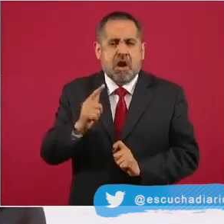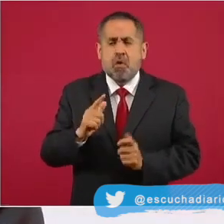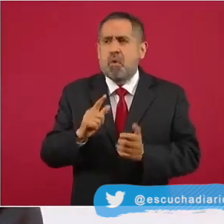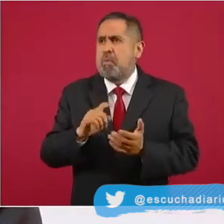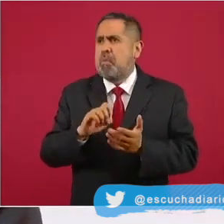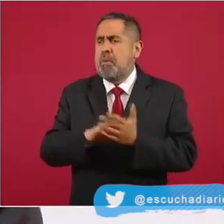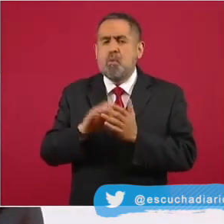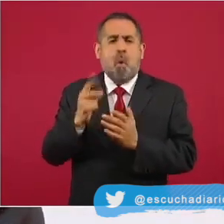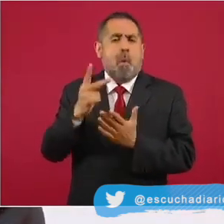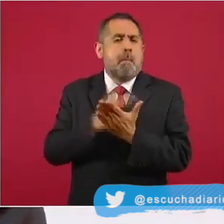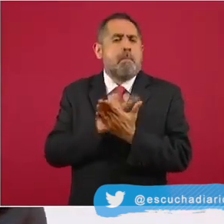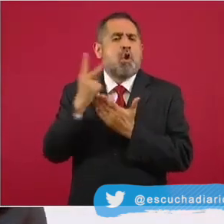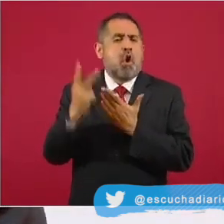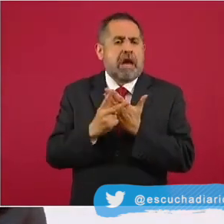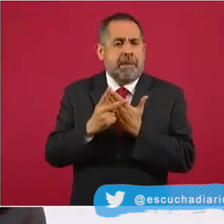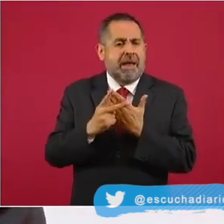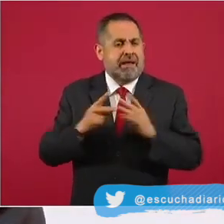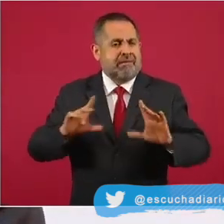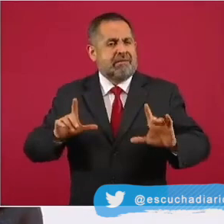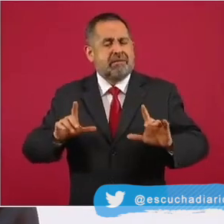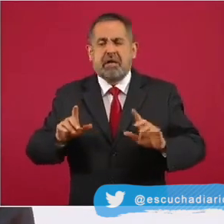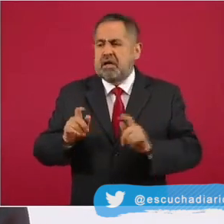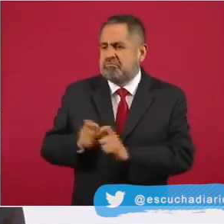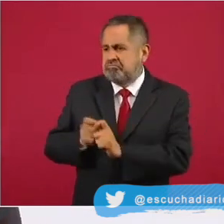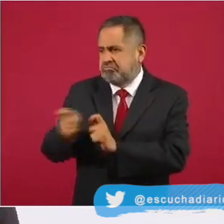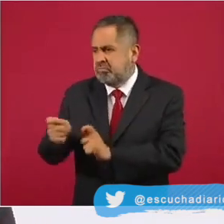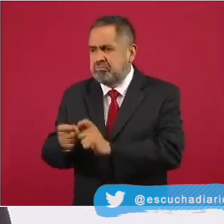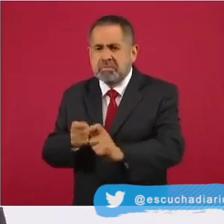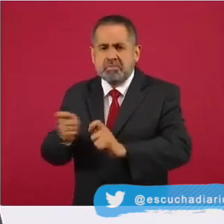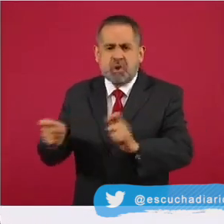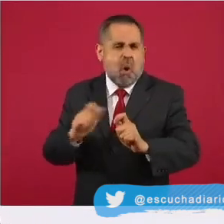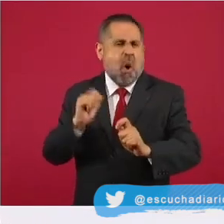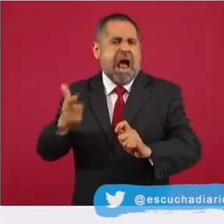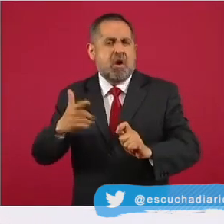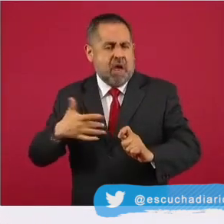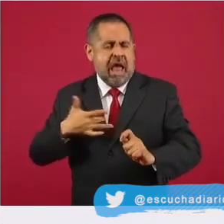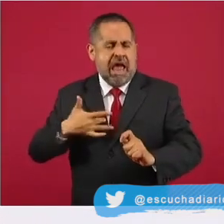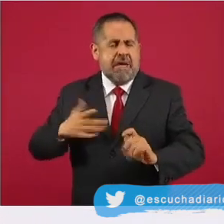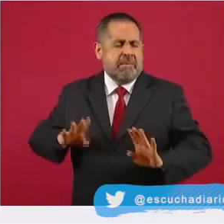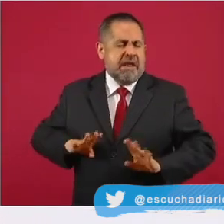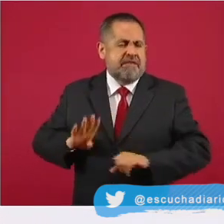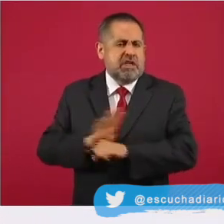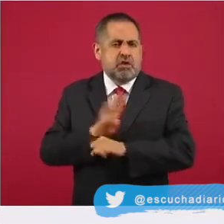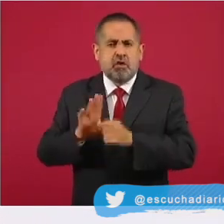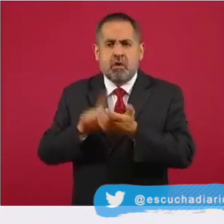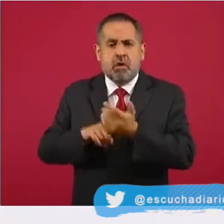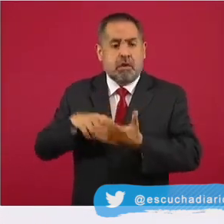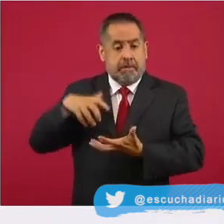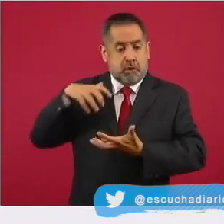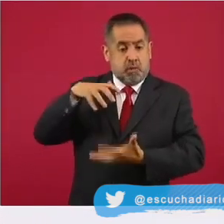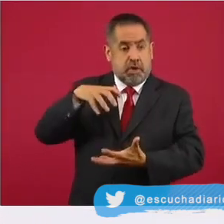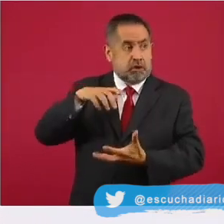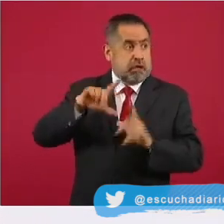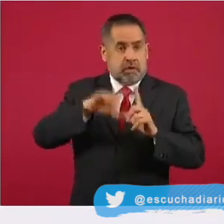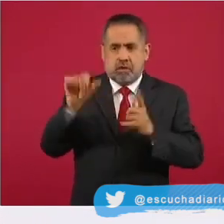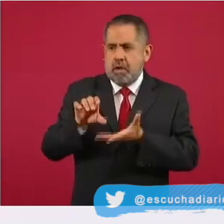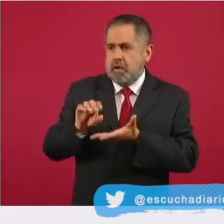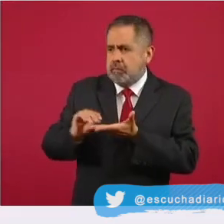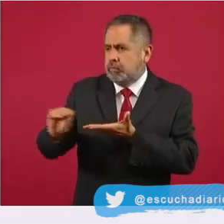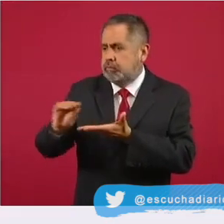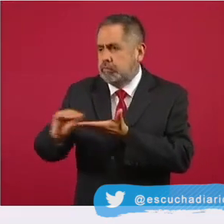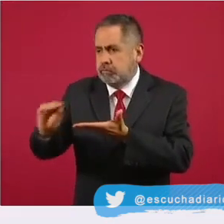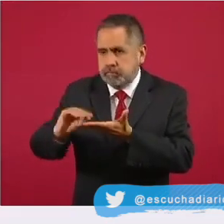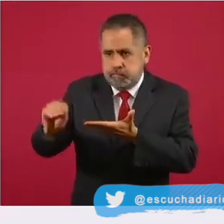un programa de bienestar o se beneficia de alguna manera del presupuesto nacional, y que el